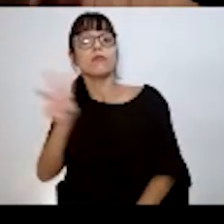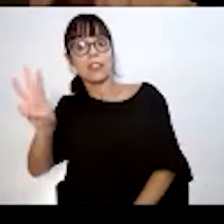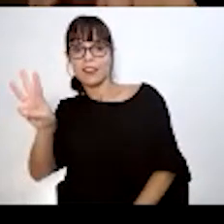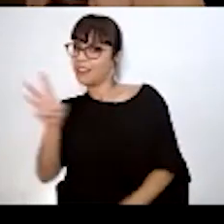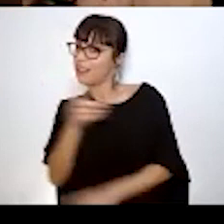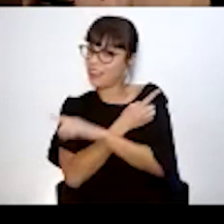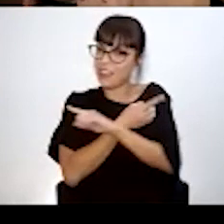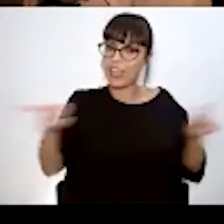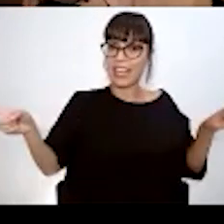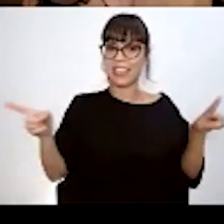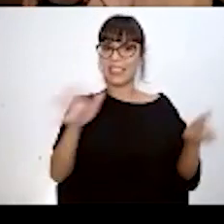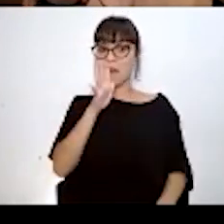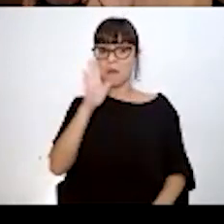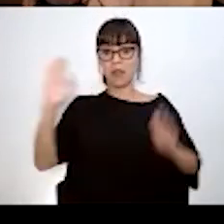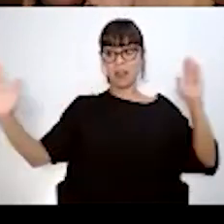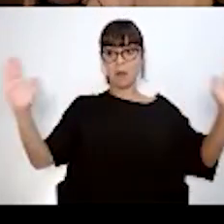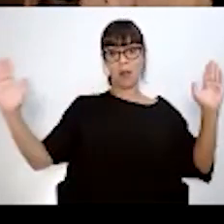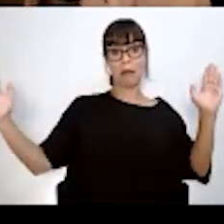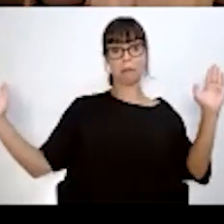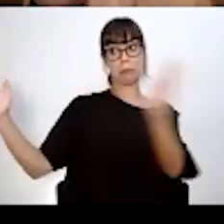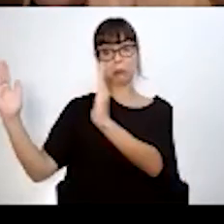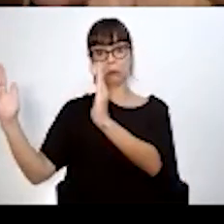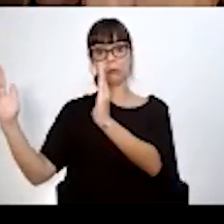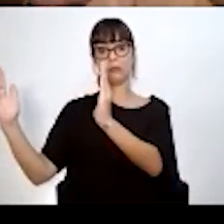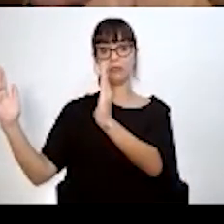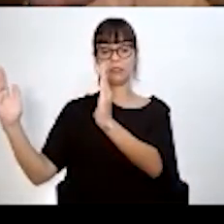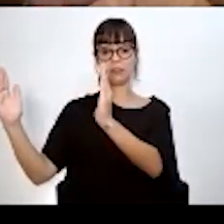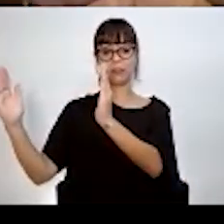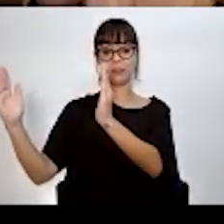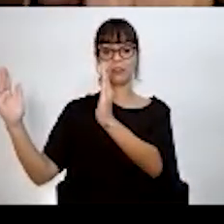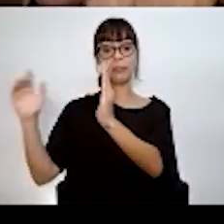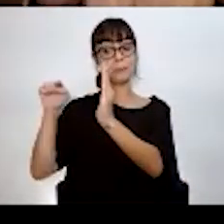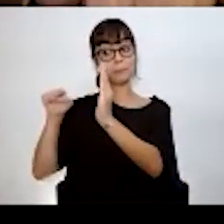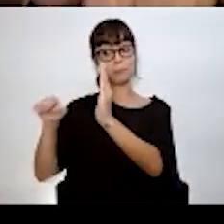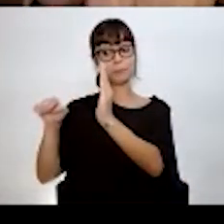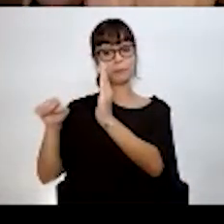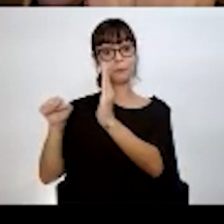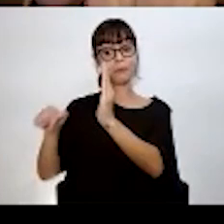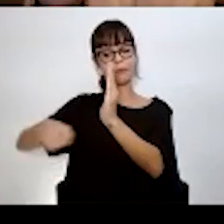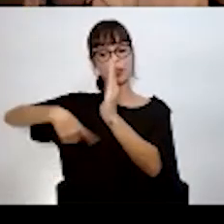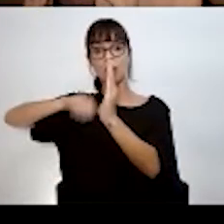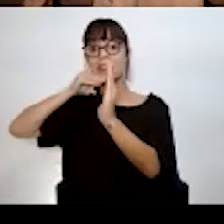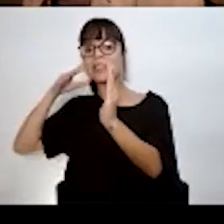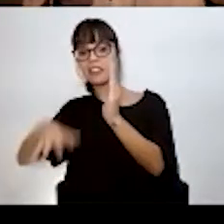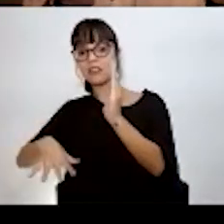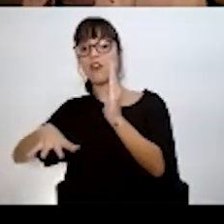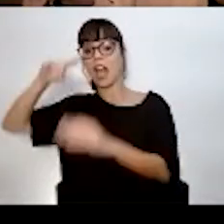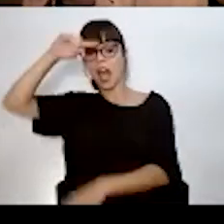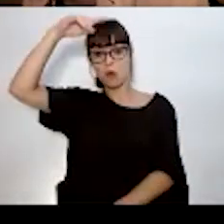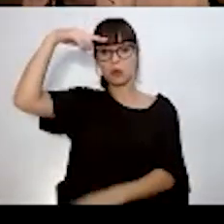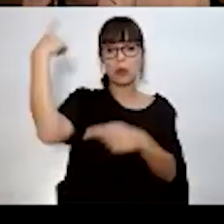más restringido, ¿no?, en el que vamos a fijar el análisis histórico de las manifestaciones culturales que